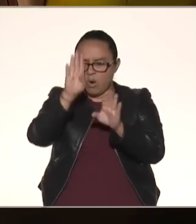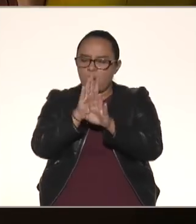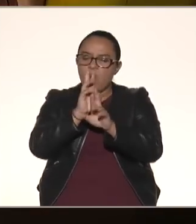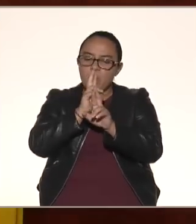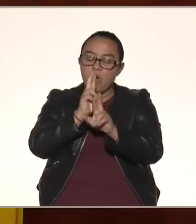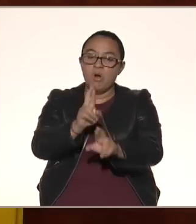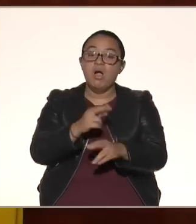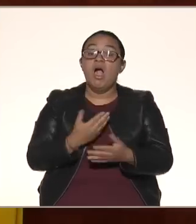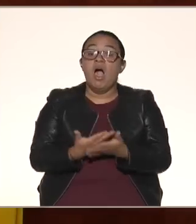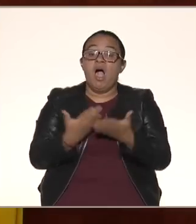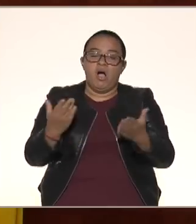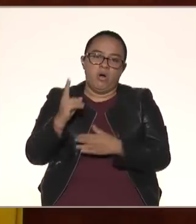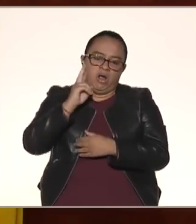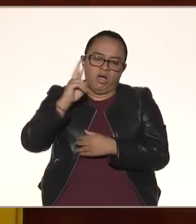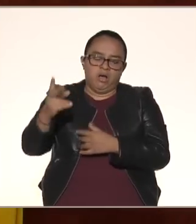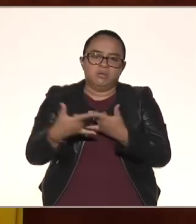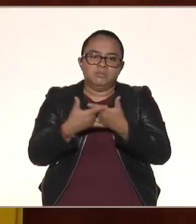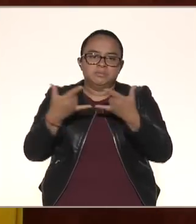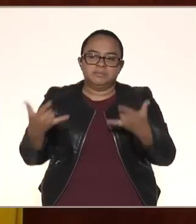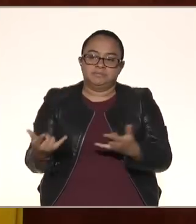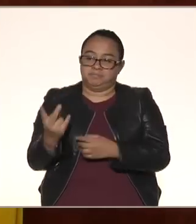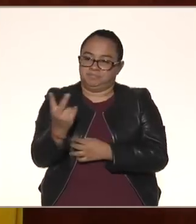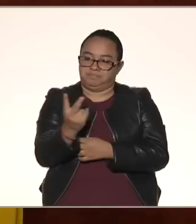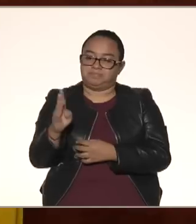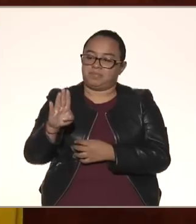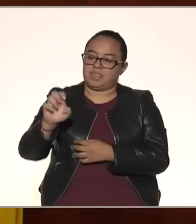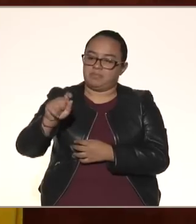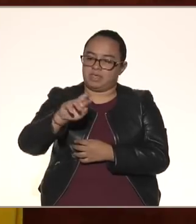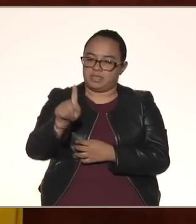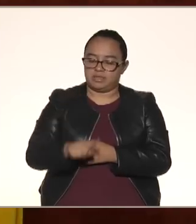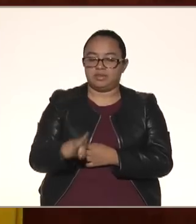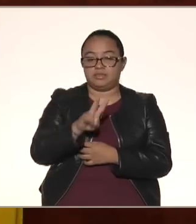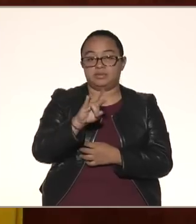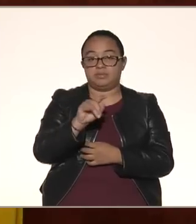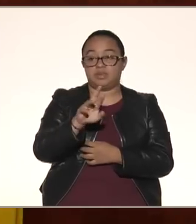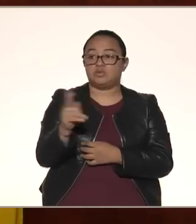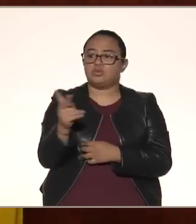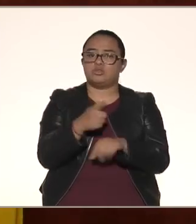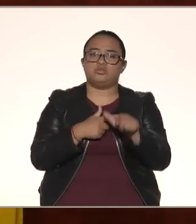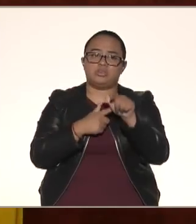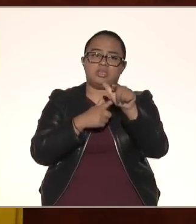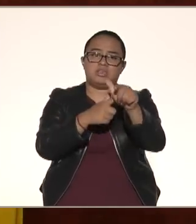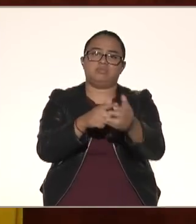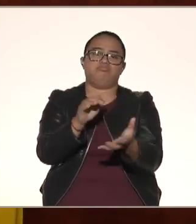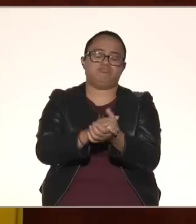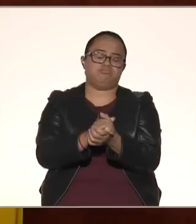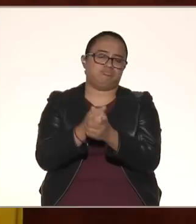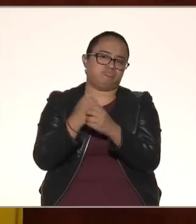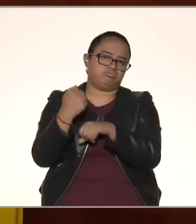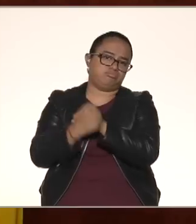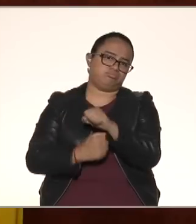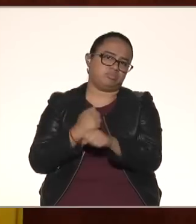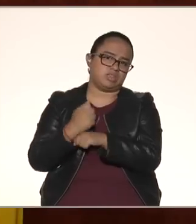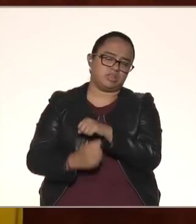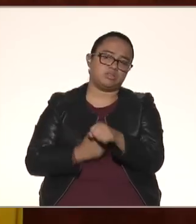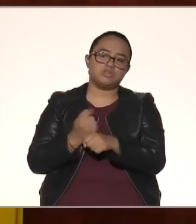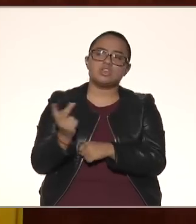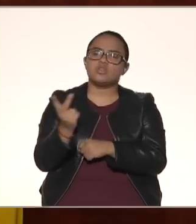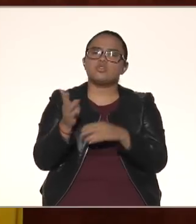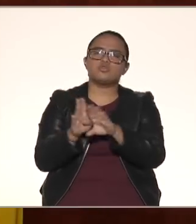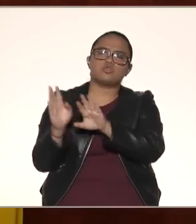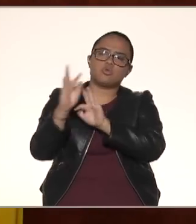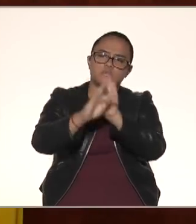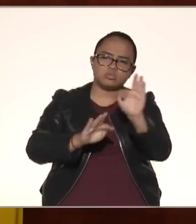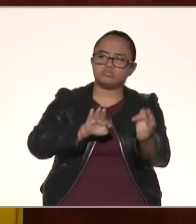y vamos a ver un testimonio. Esta pareja, Beatriz y Víctor, llevan muchísimos años juntos y nos cuentan cómo son generosos